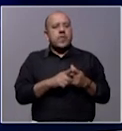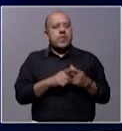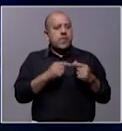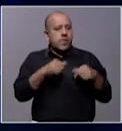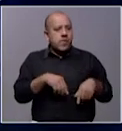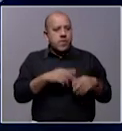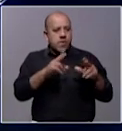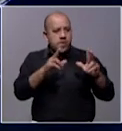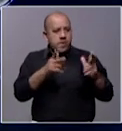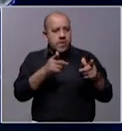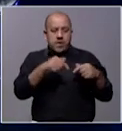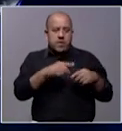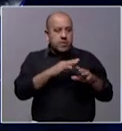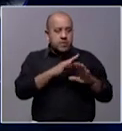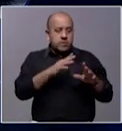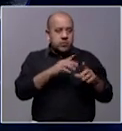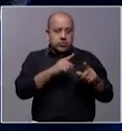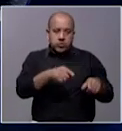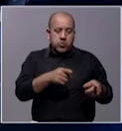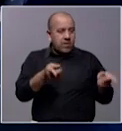no tuviste la banca